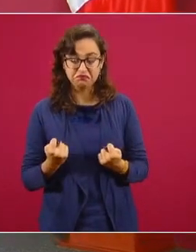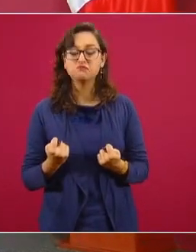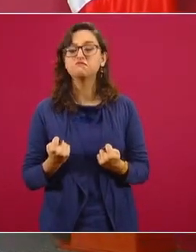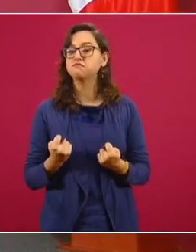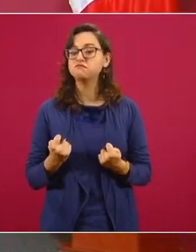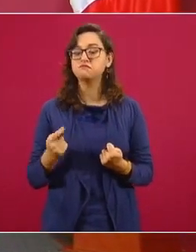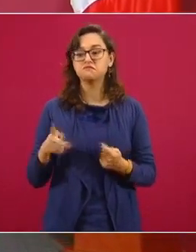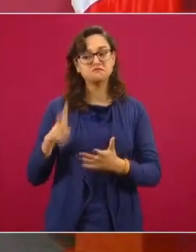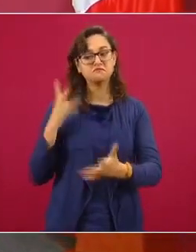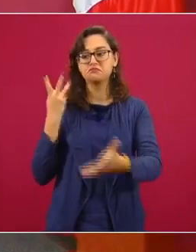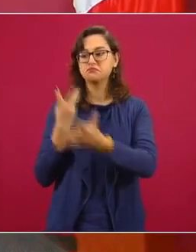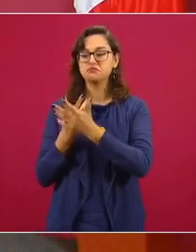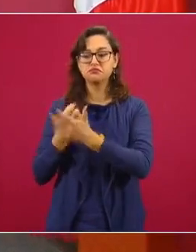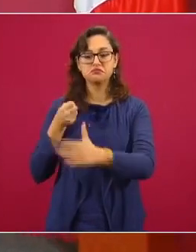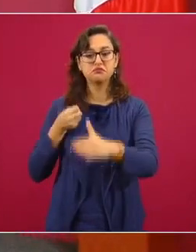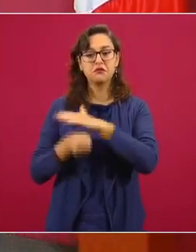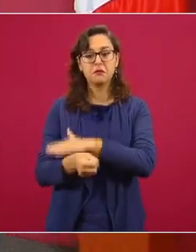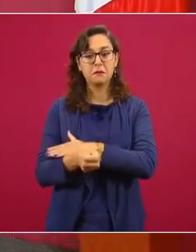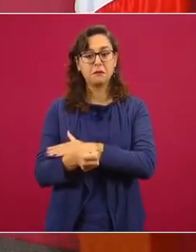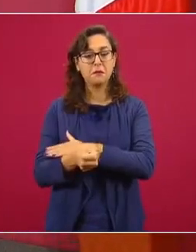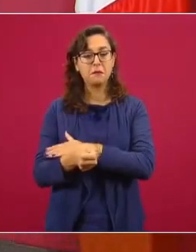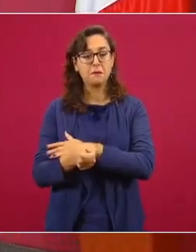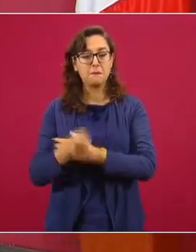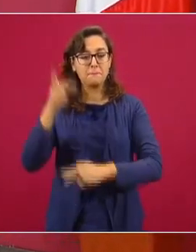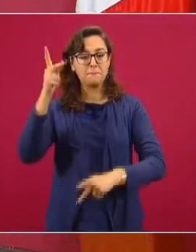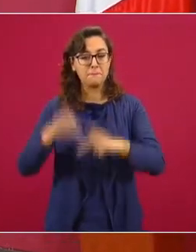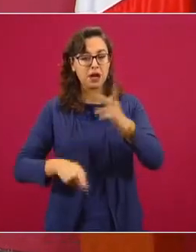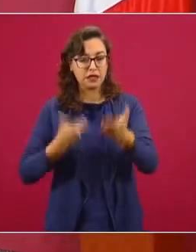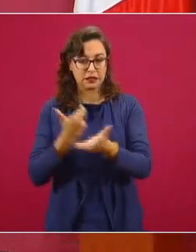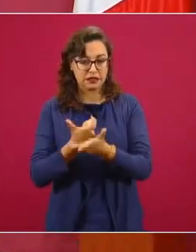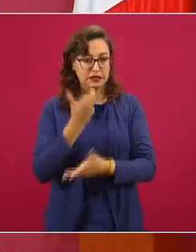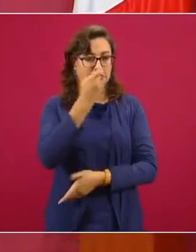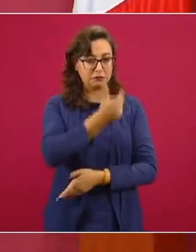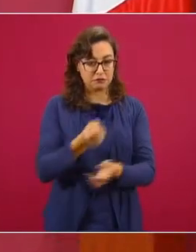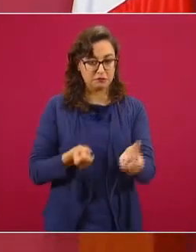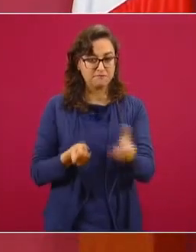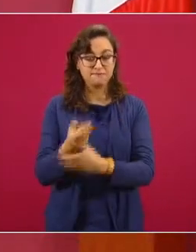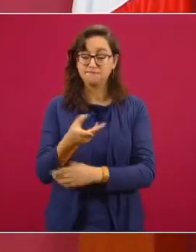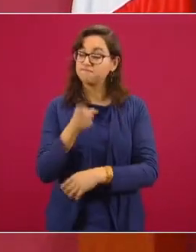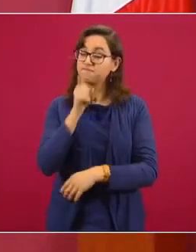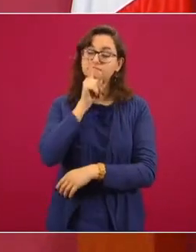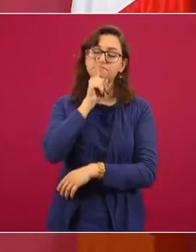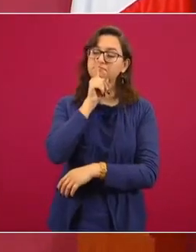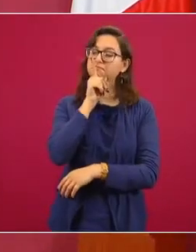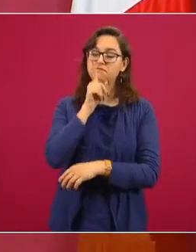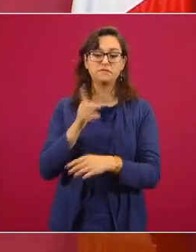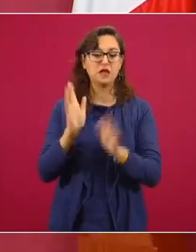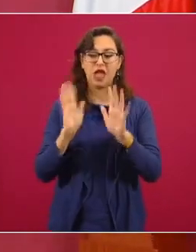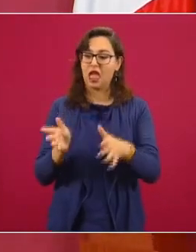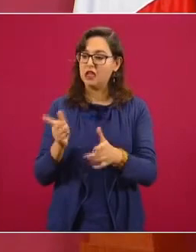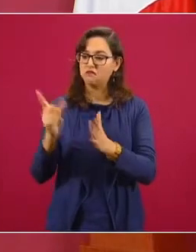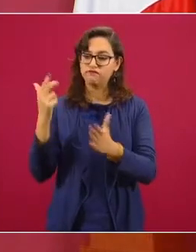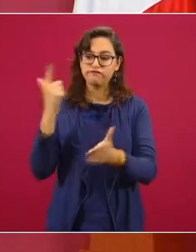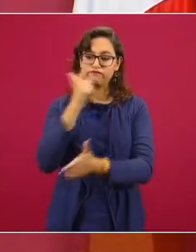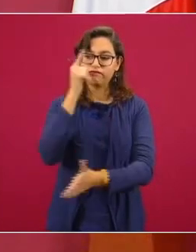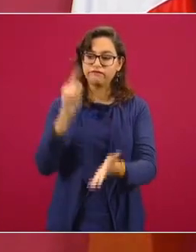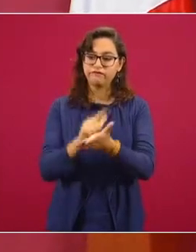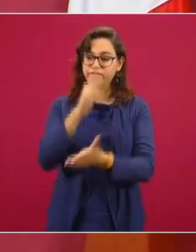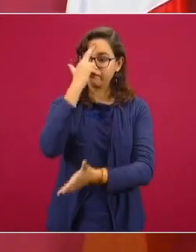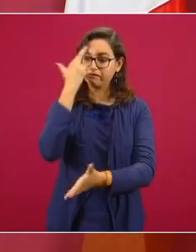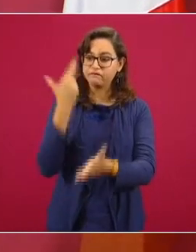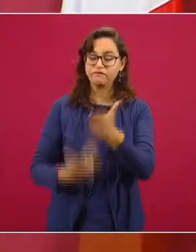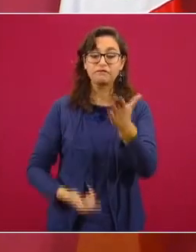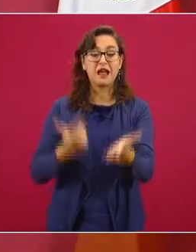derecho a fianza, porque ya se considera un delito grave.